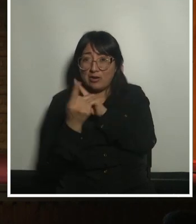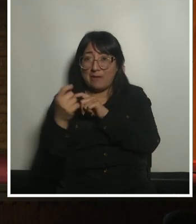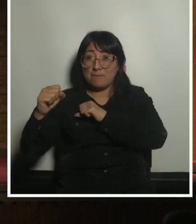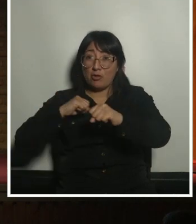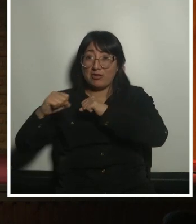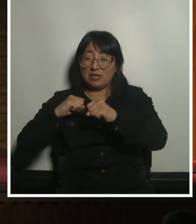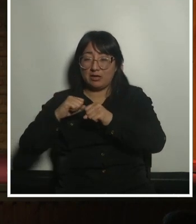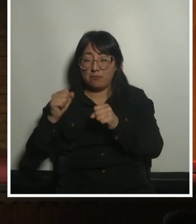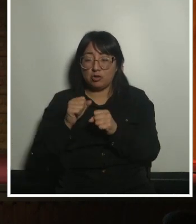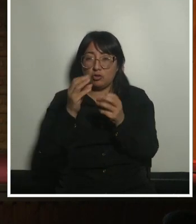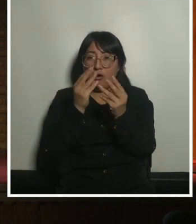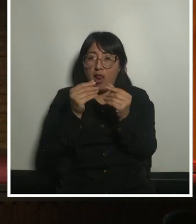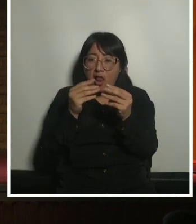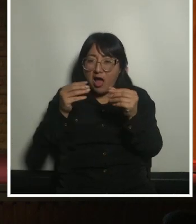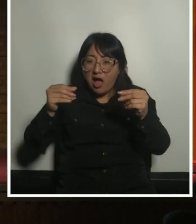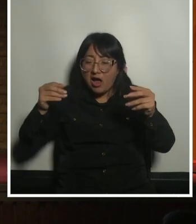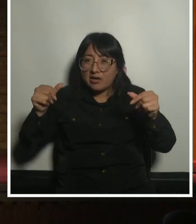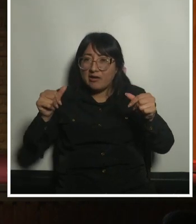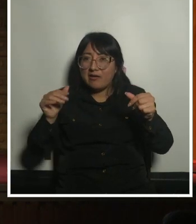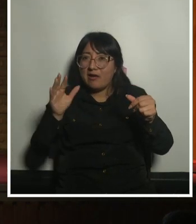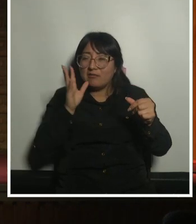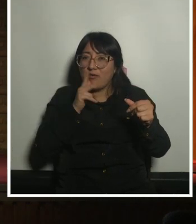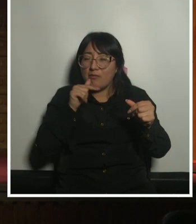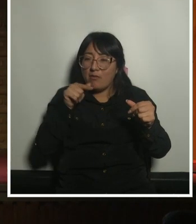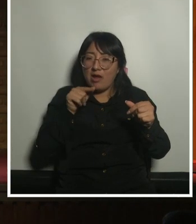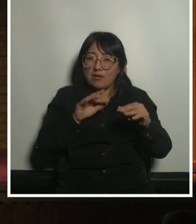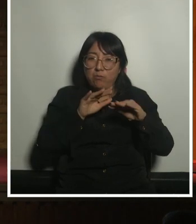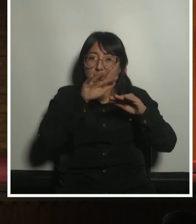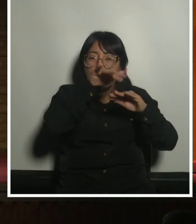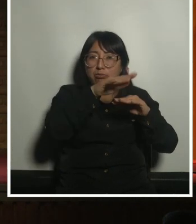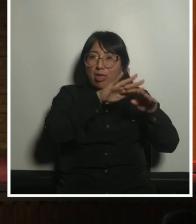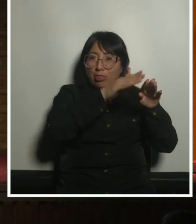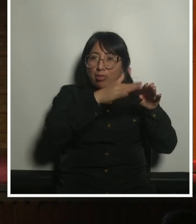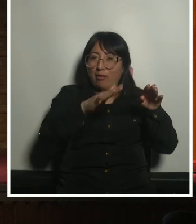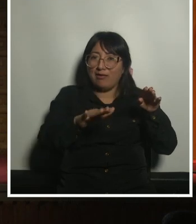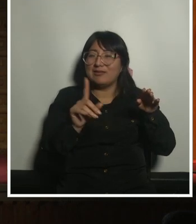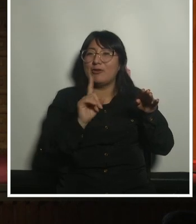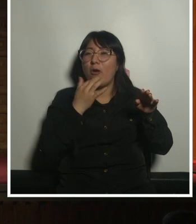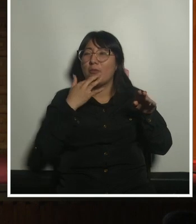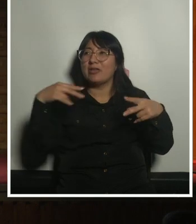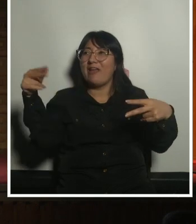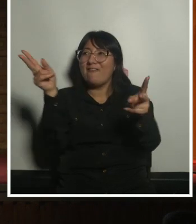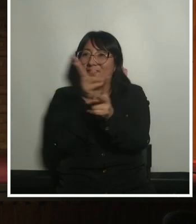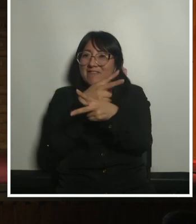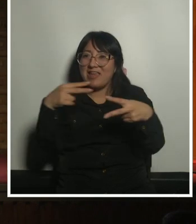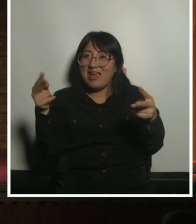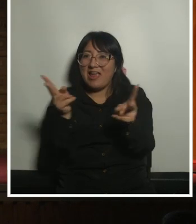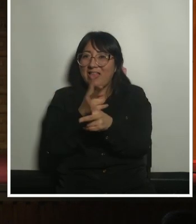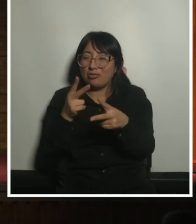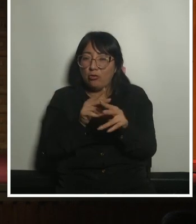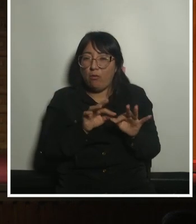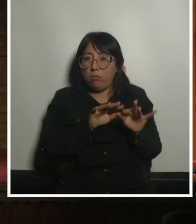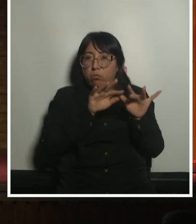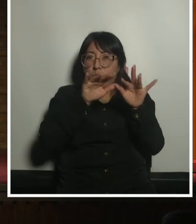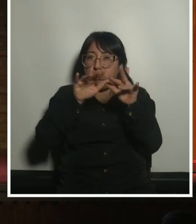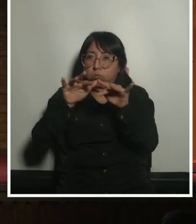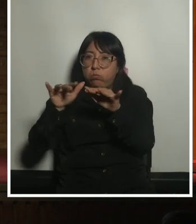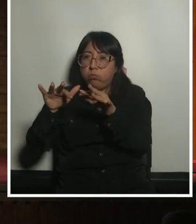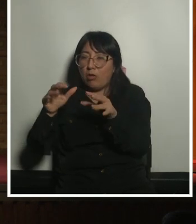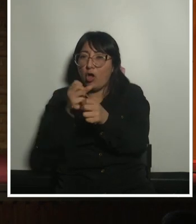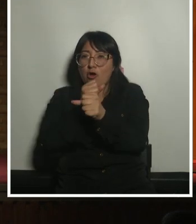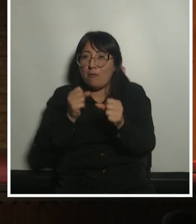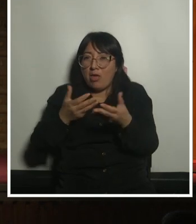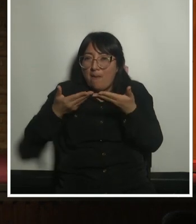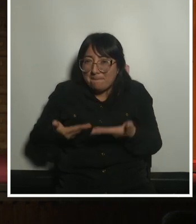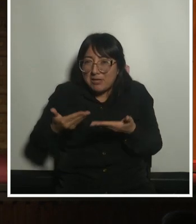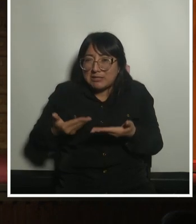terremoto, la arena no le llega a estas dunas, porque el viento no se puede el calibre de las gravas. Y